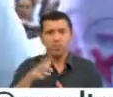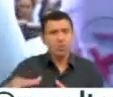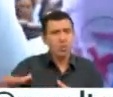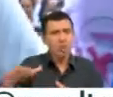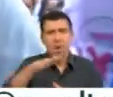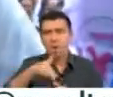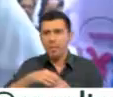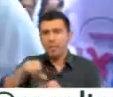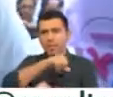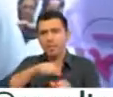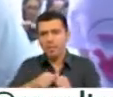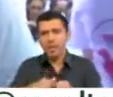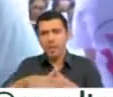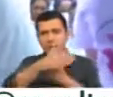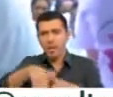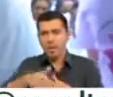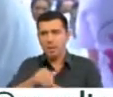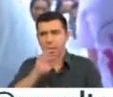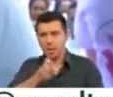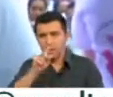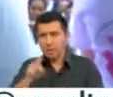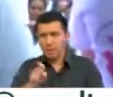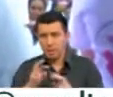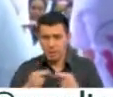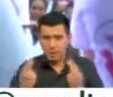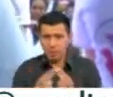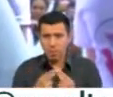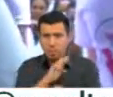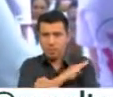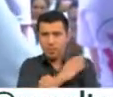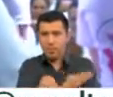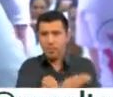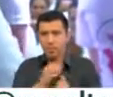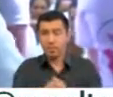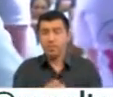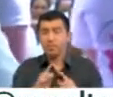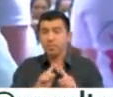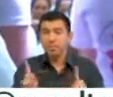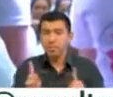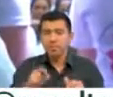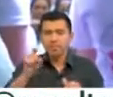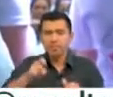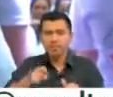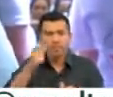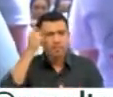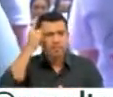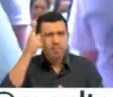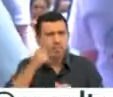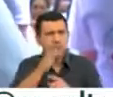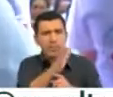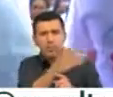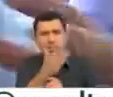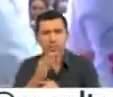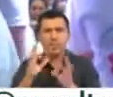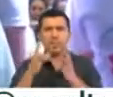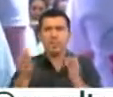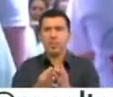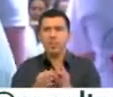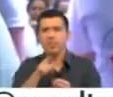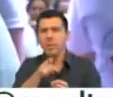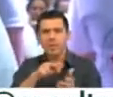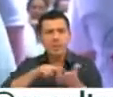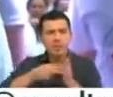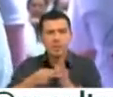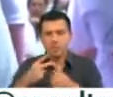la 36 y estamos unidos, fuertes, pero debemos entender que Abanderados por la Familia es un